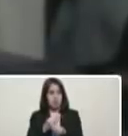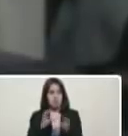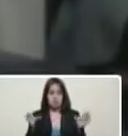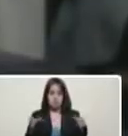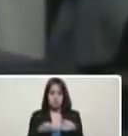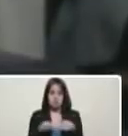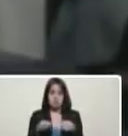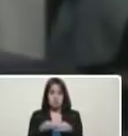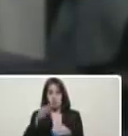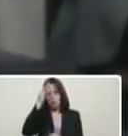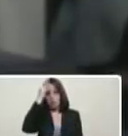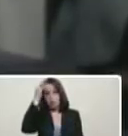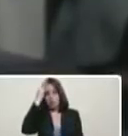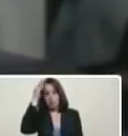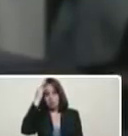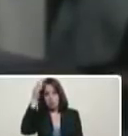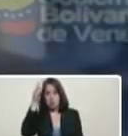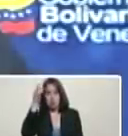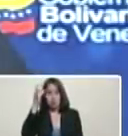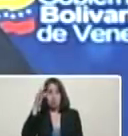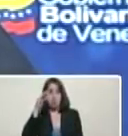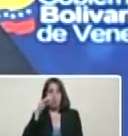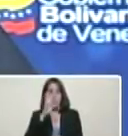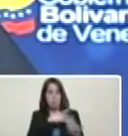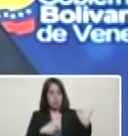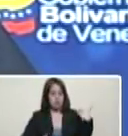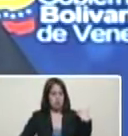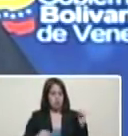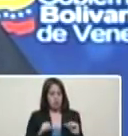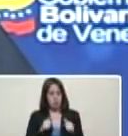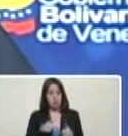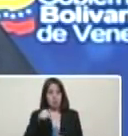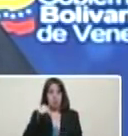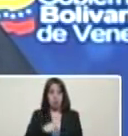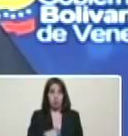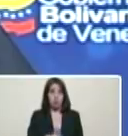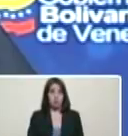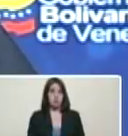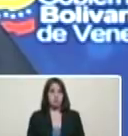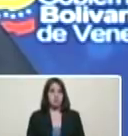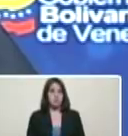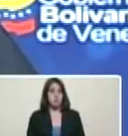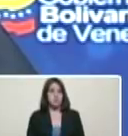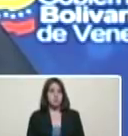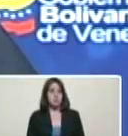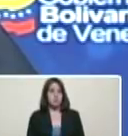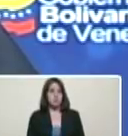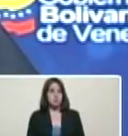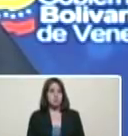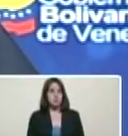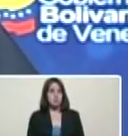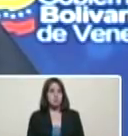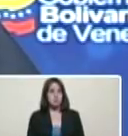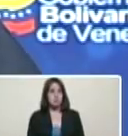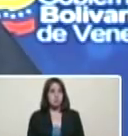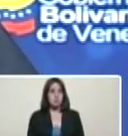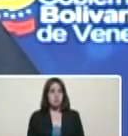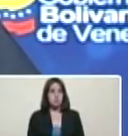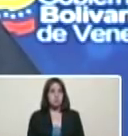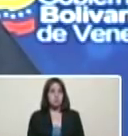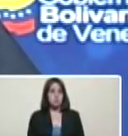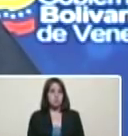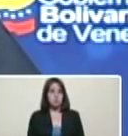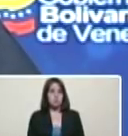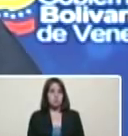Consejo Presidencial desde el día de hoy, esta es una de las tareas fundamentales,